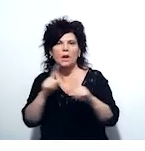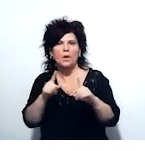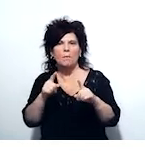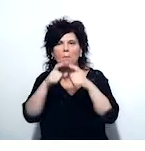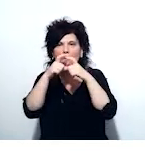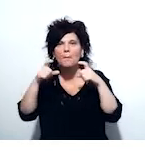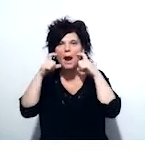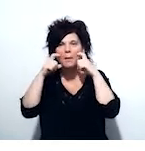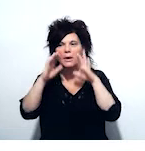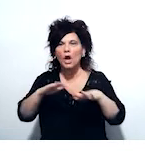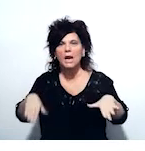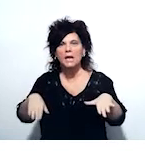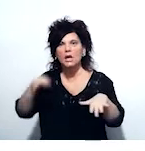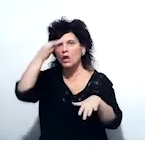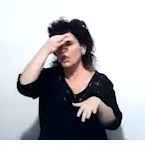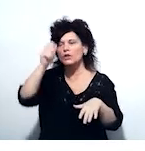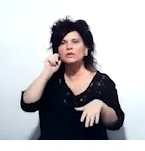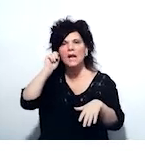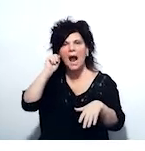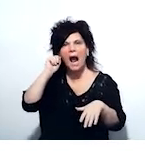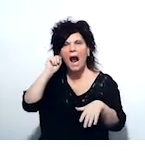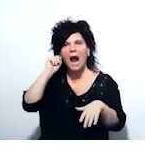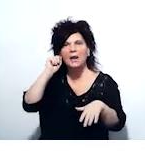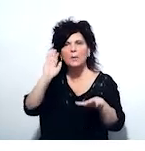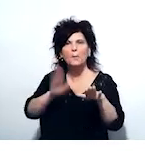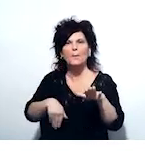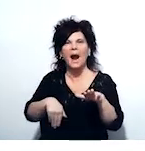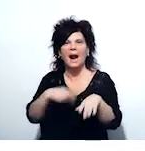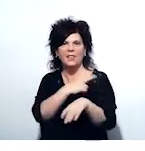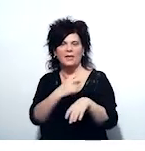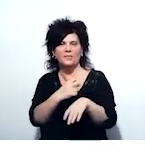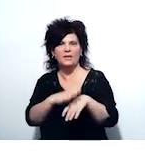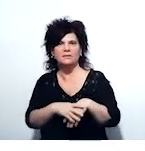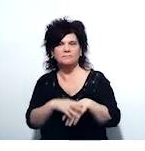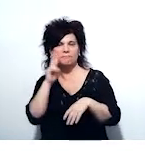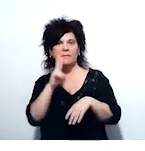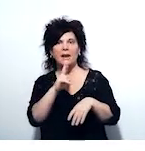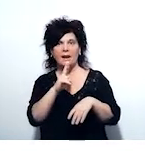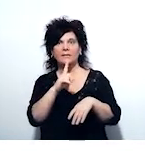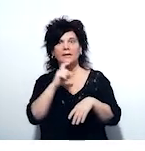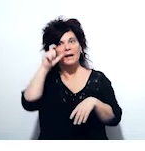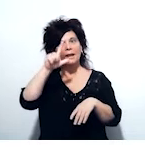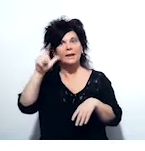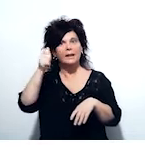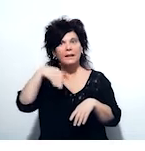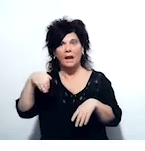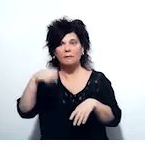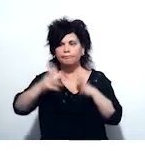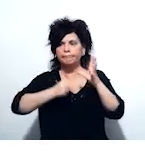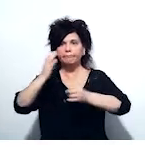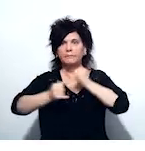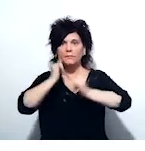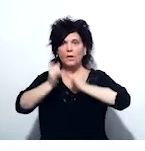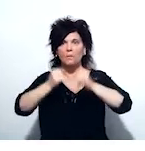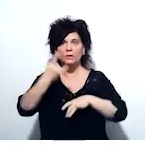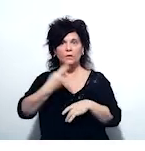12 años puede provocar falta de oxígeno y baja de las defensas. O sea que fíjense, Telam tiene como una recolección de noticias